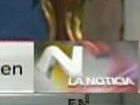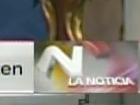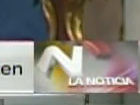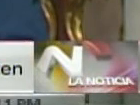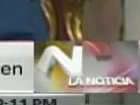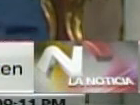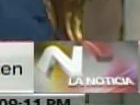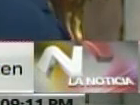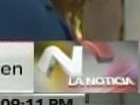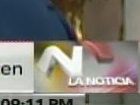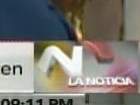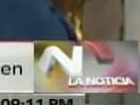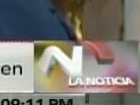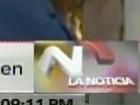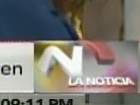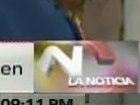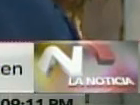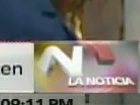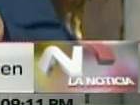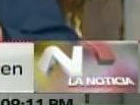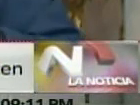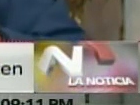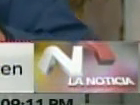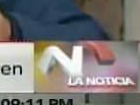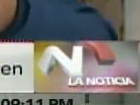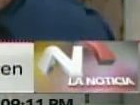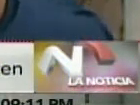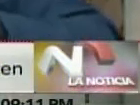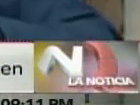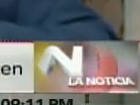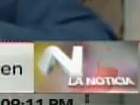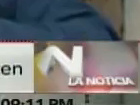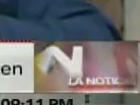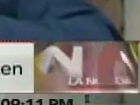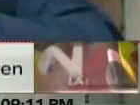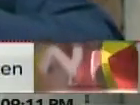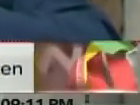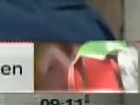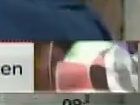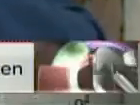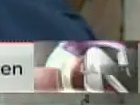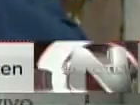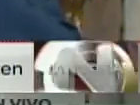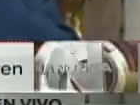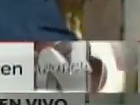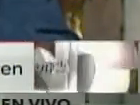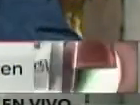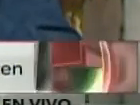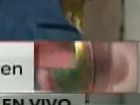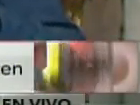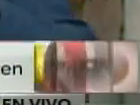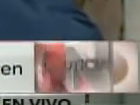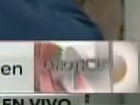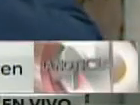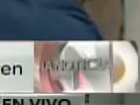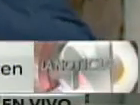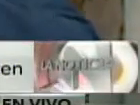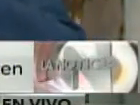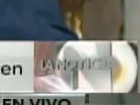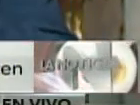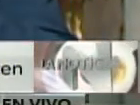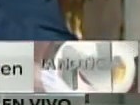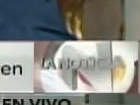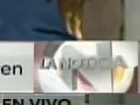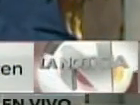queremos. Por eso es que Einstein tenía razón. La crisis es la mayor oportunidad que tenemos para